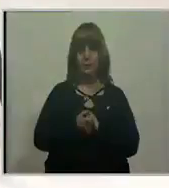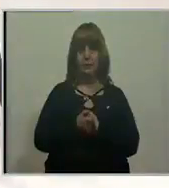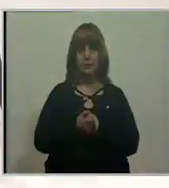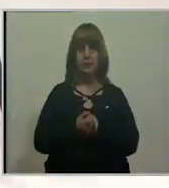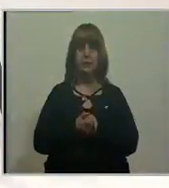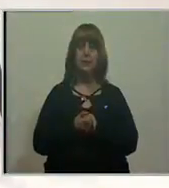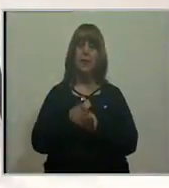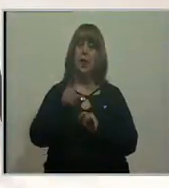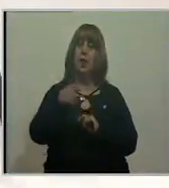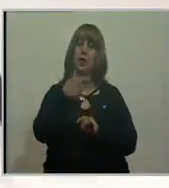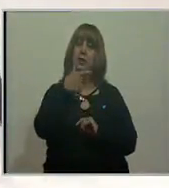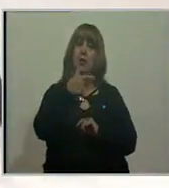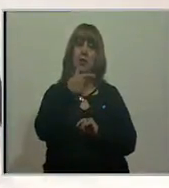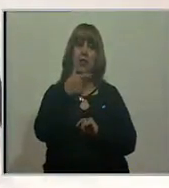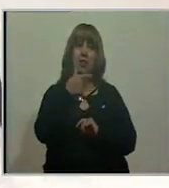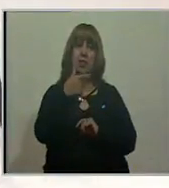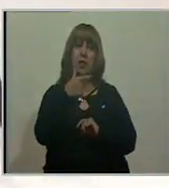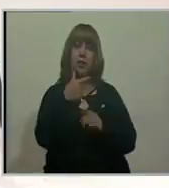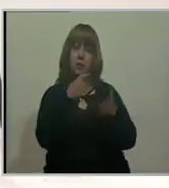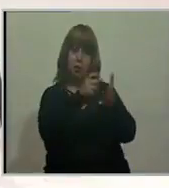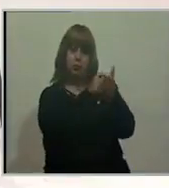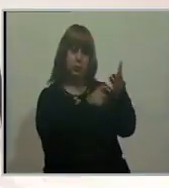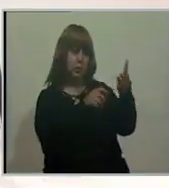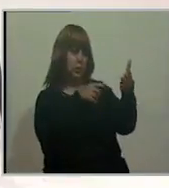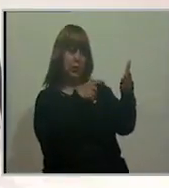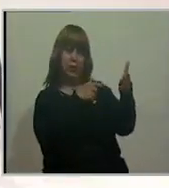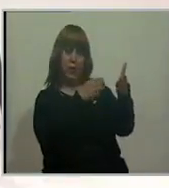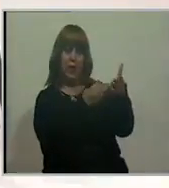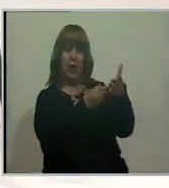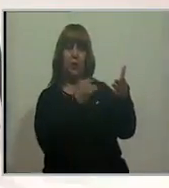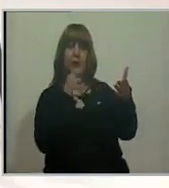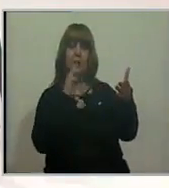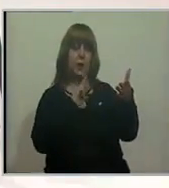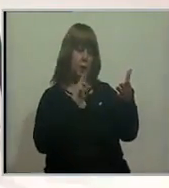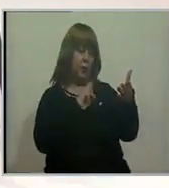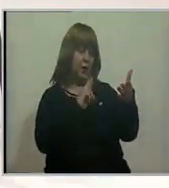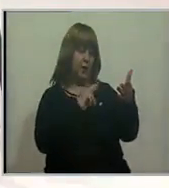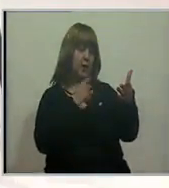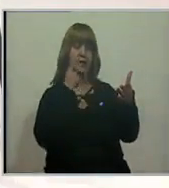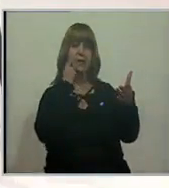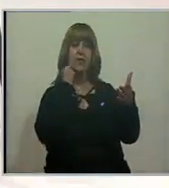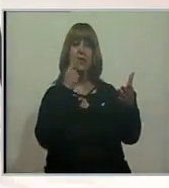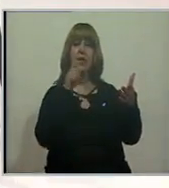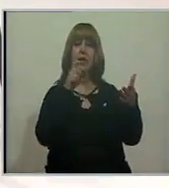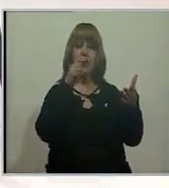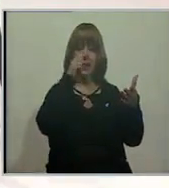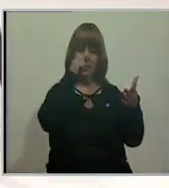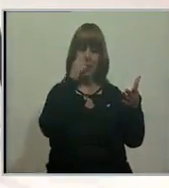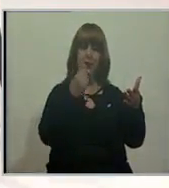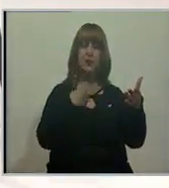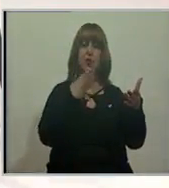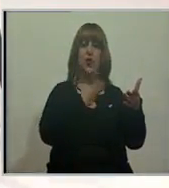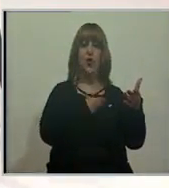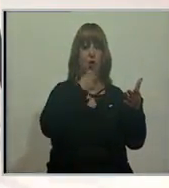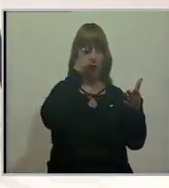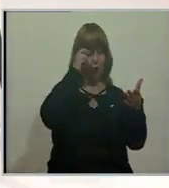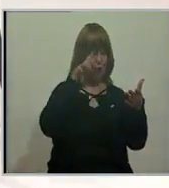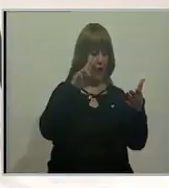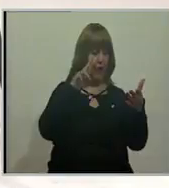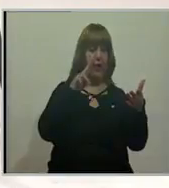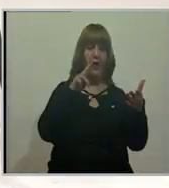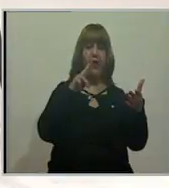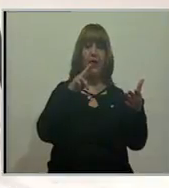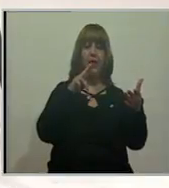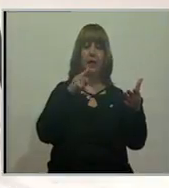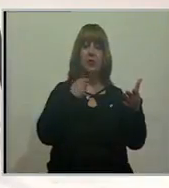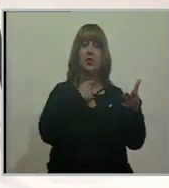Ese video me lo mandaron antes de anoche. Sí, Ormela. Estoy viendo un video de una mujer de WhatsApp. Buen día, Canal 7. Me llegó este video ayer. Soy Fer de Carrodilla. Queremos